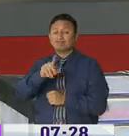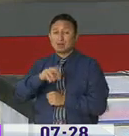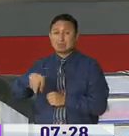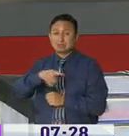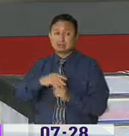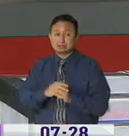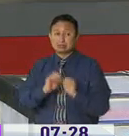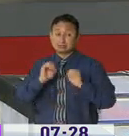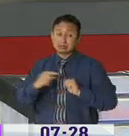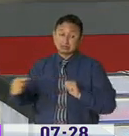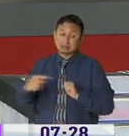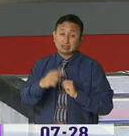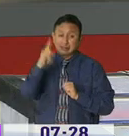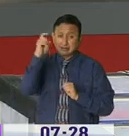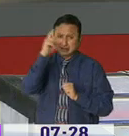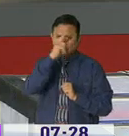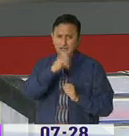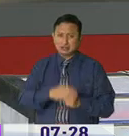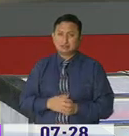dice, sus tareas.